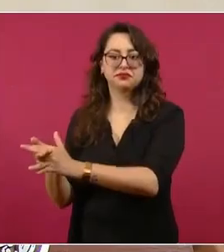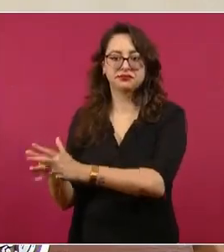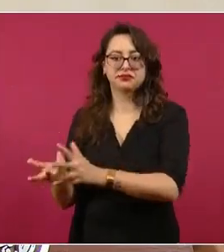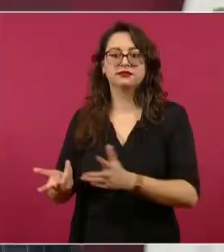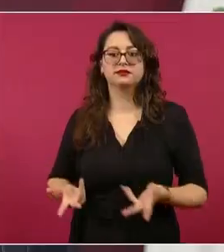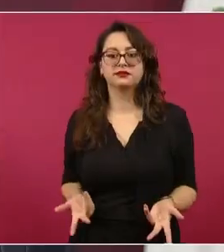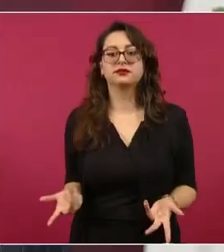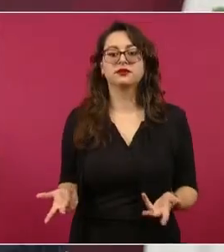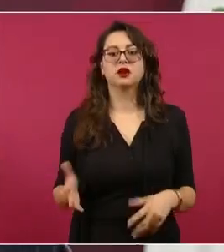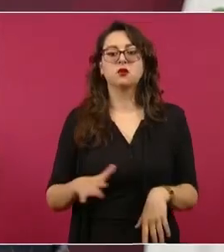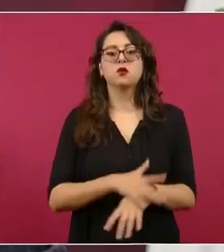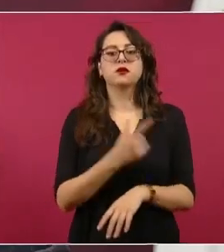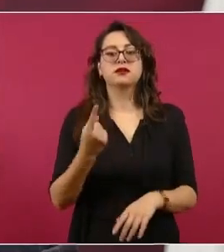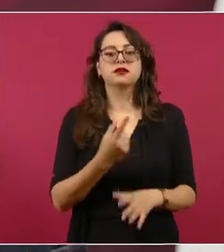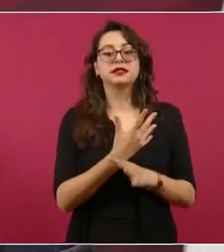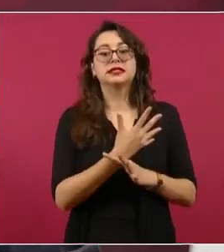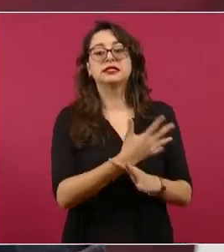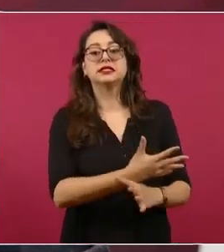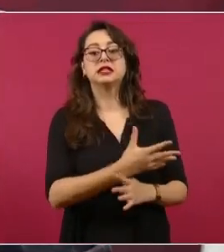instigador